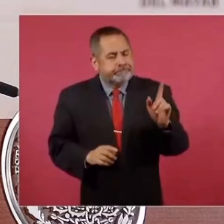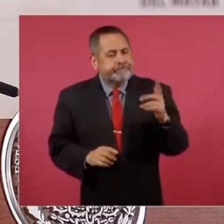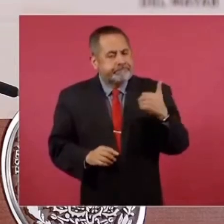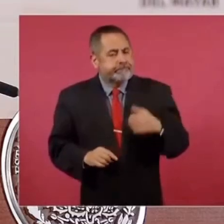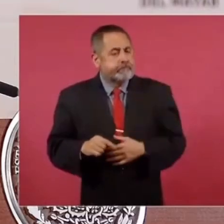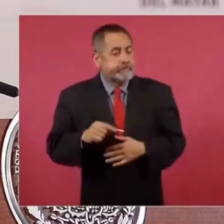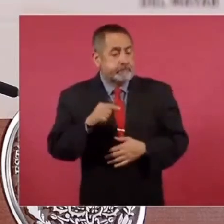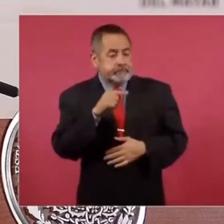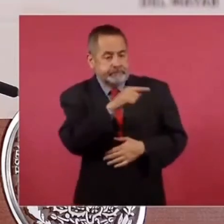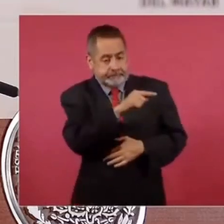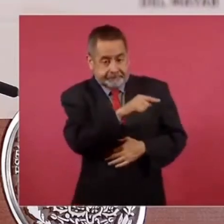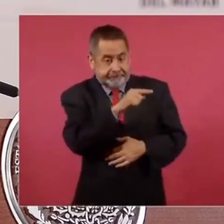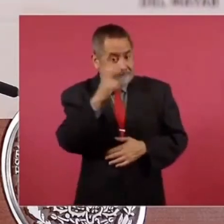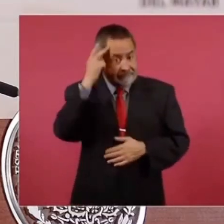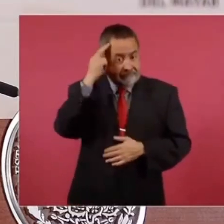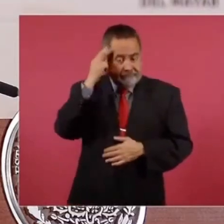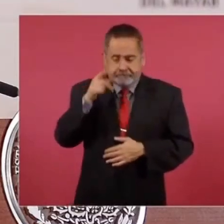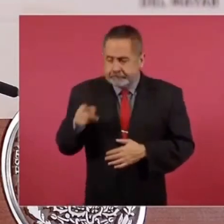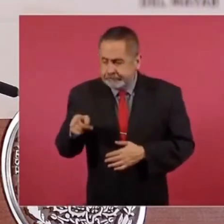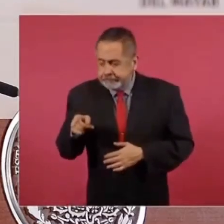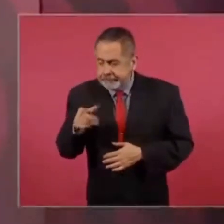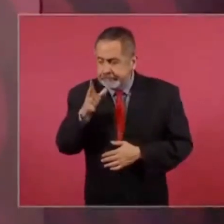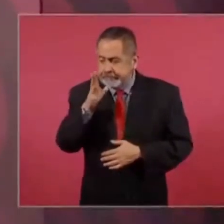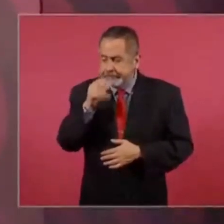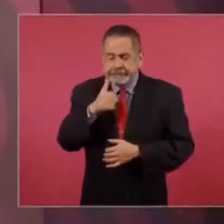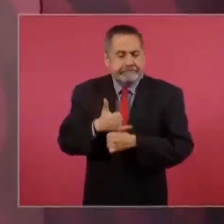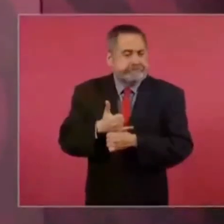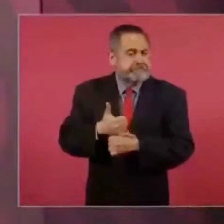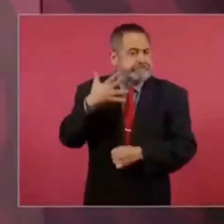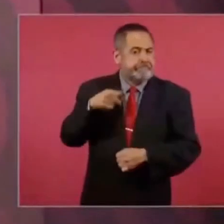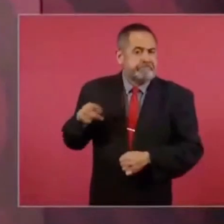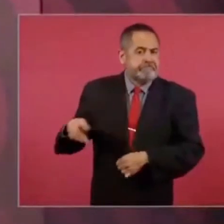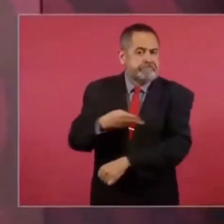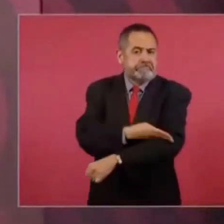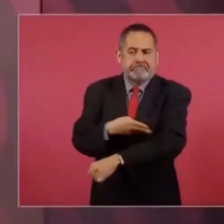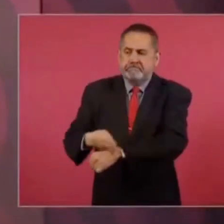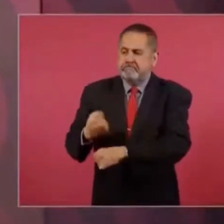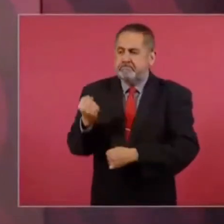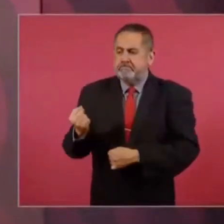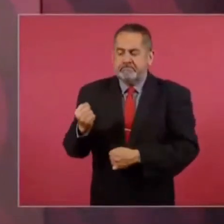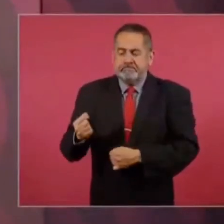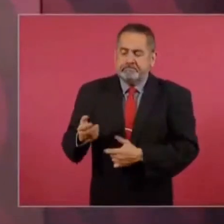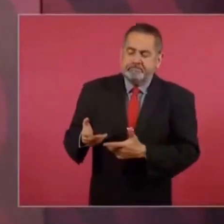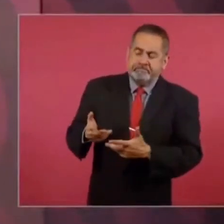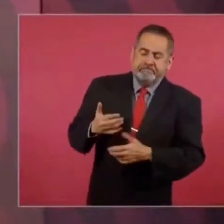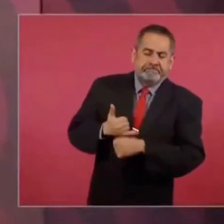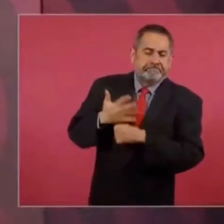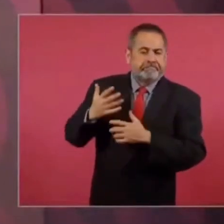que conmigo no daban resultados esas bromitas.